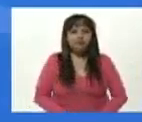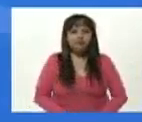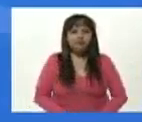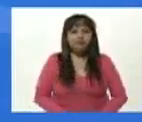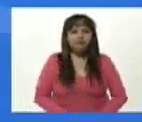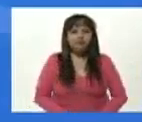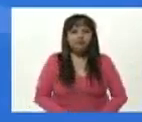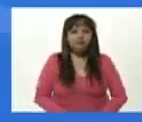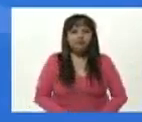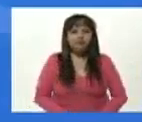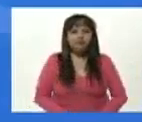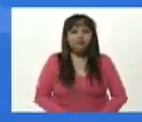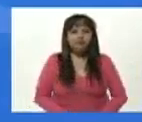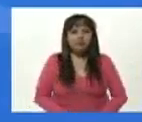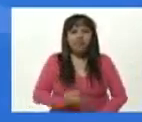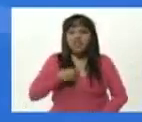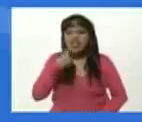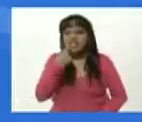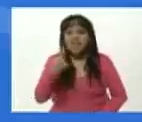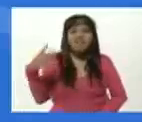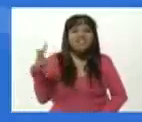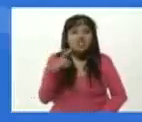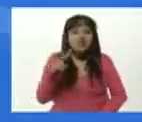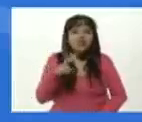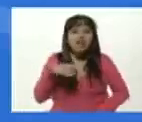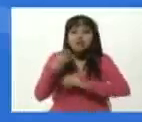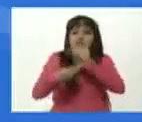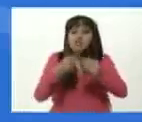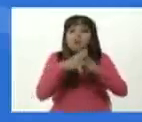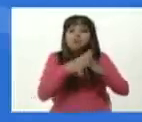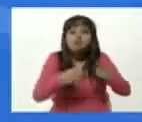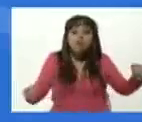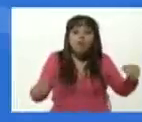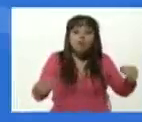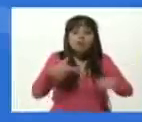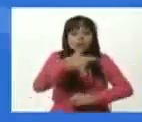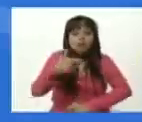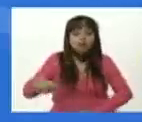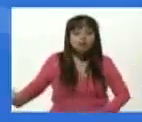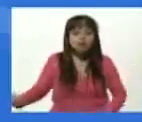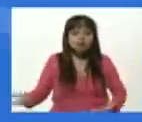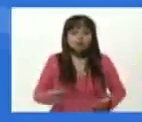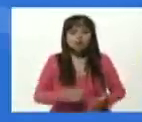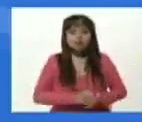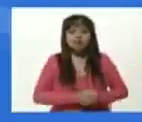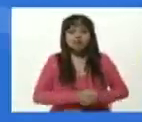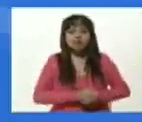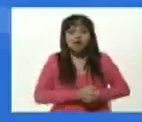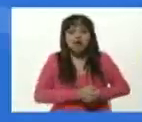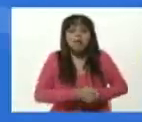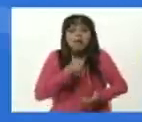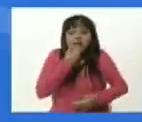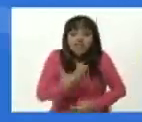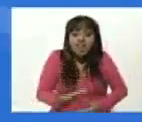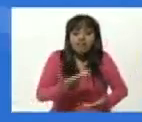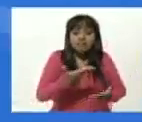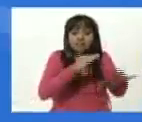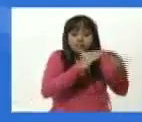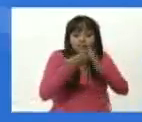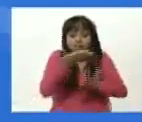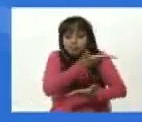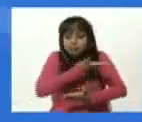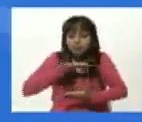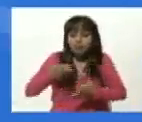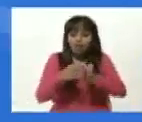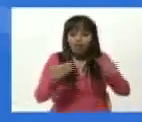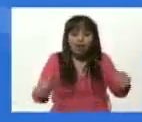Y yo le decía, bueno, que Venezuela la construimos entre todos y entre todas, para el bien común,